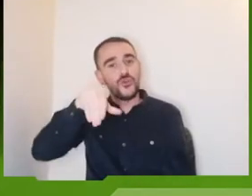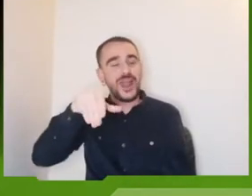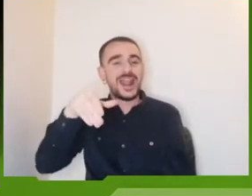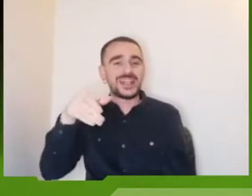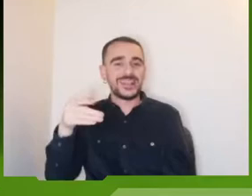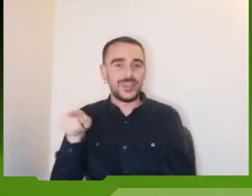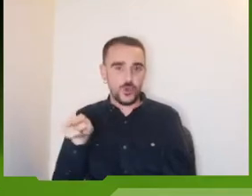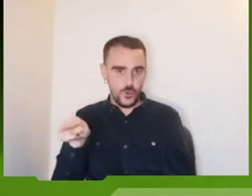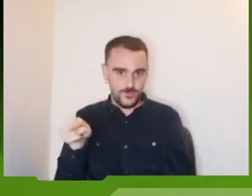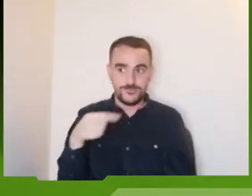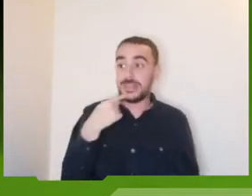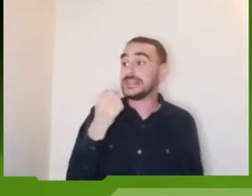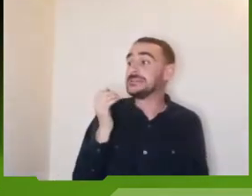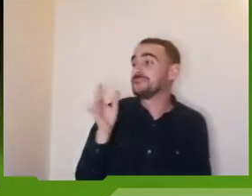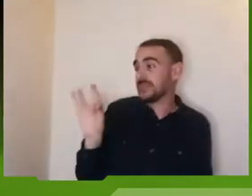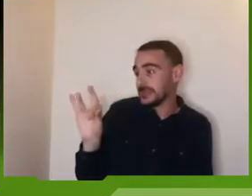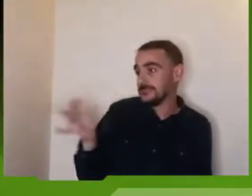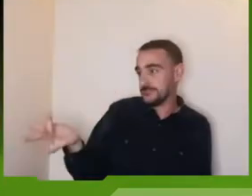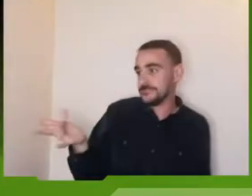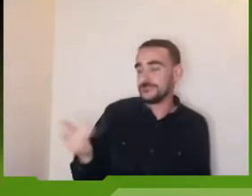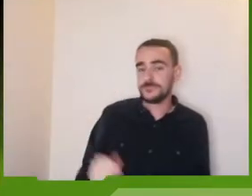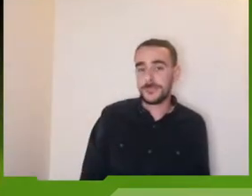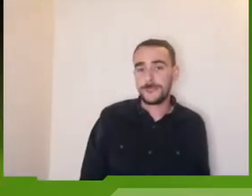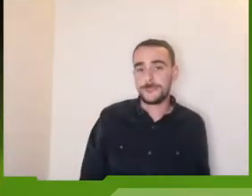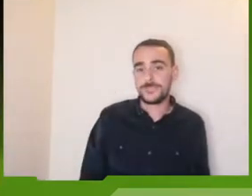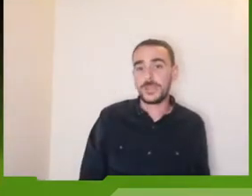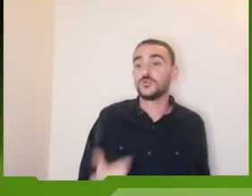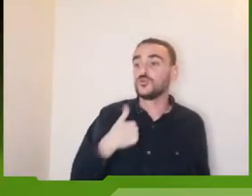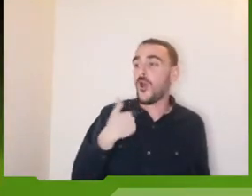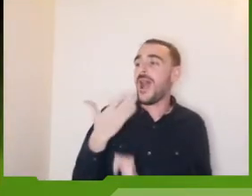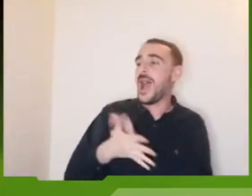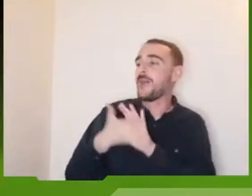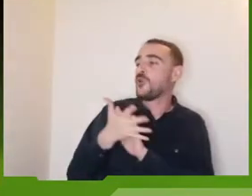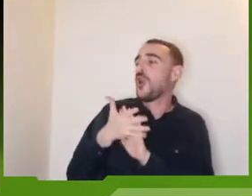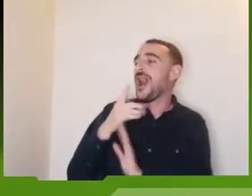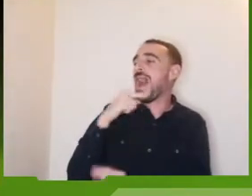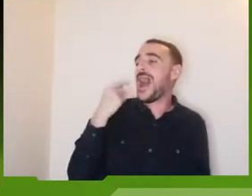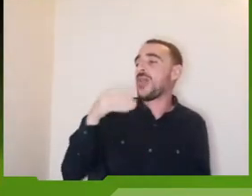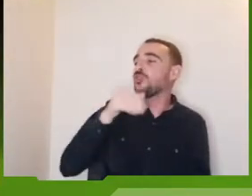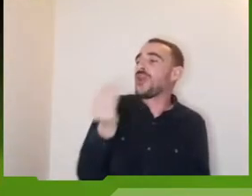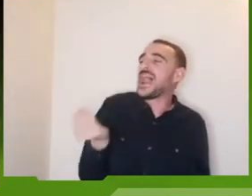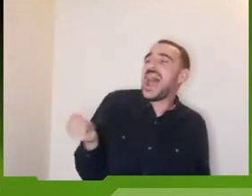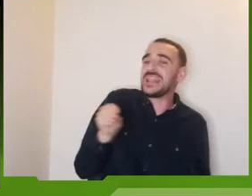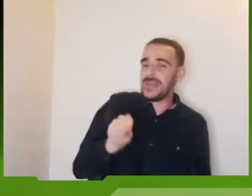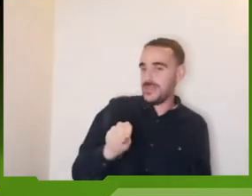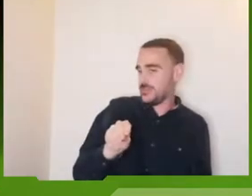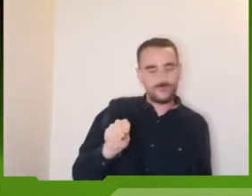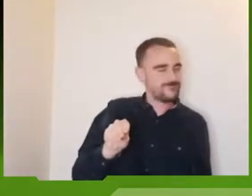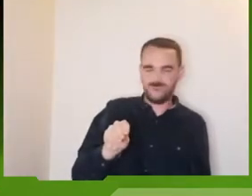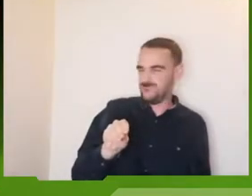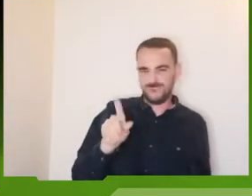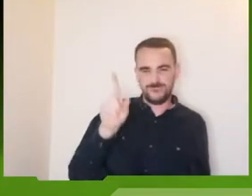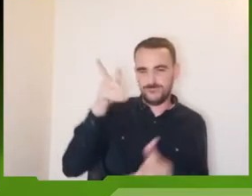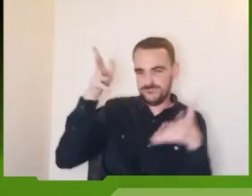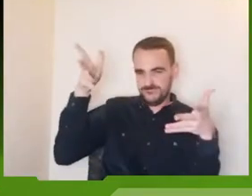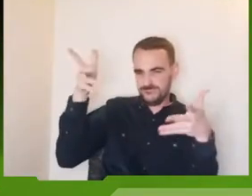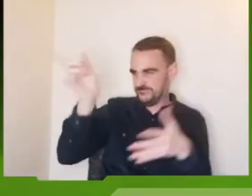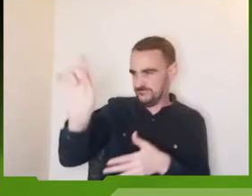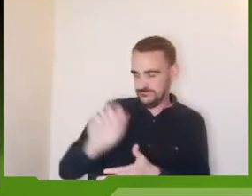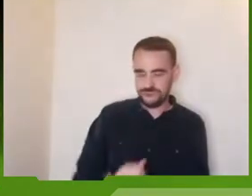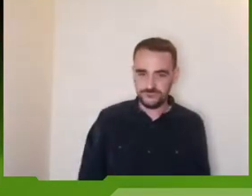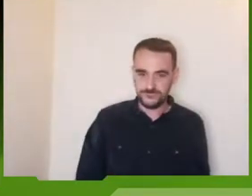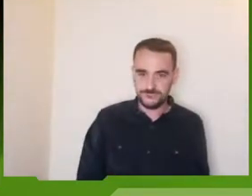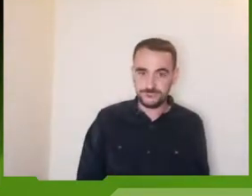el azúcar natural sí. Yo me refiero todo el rato a azúcar añadido, claro. Vale. Mirad qué guay